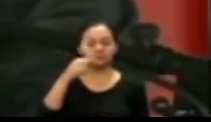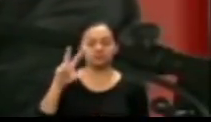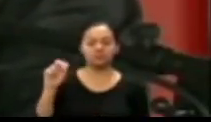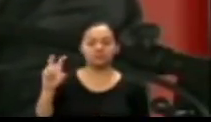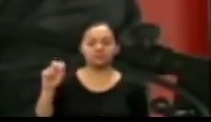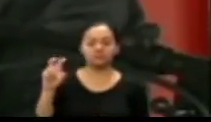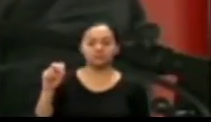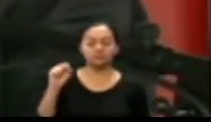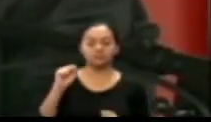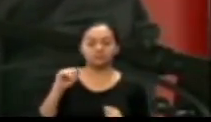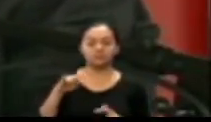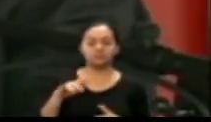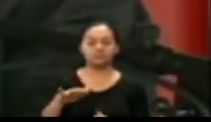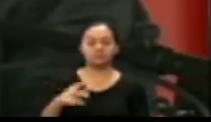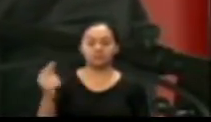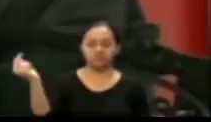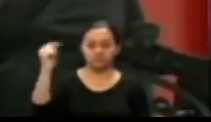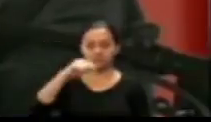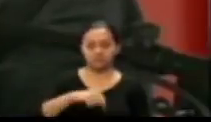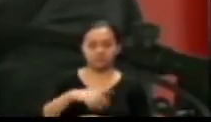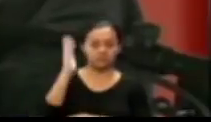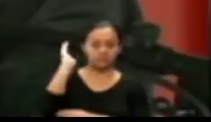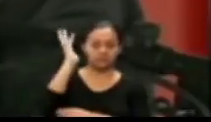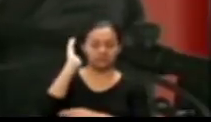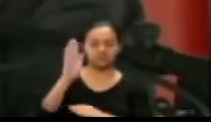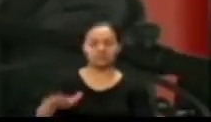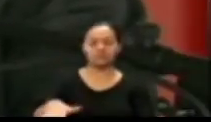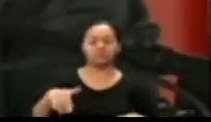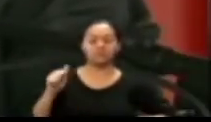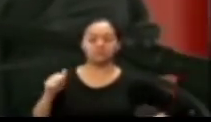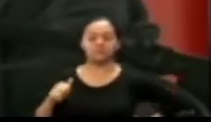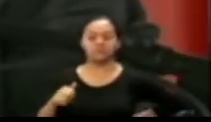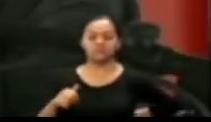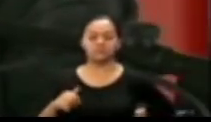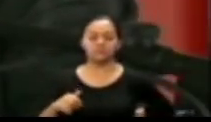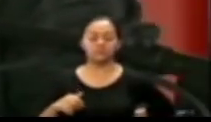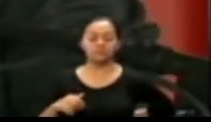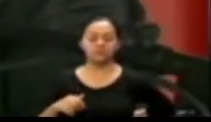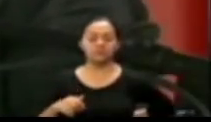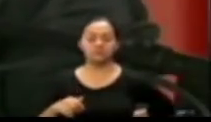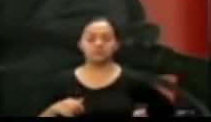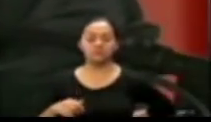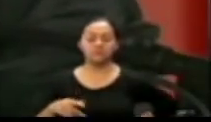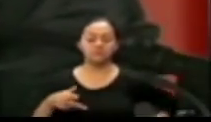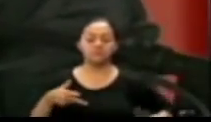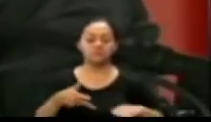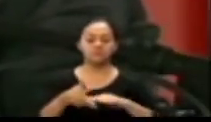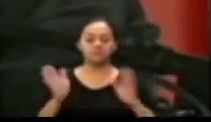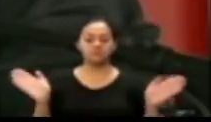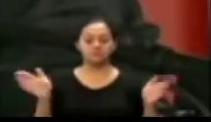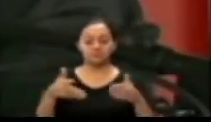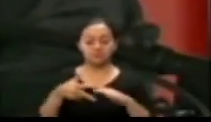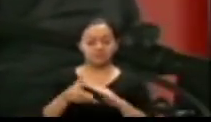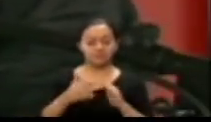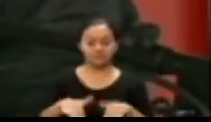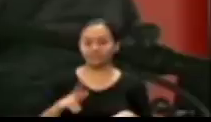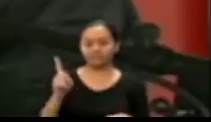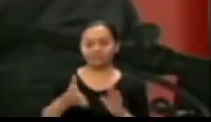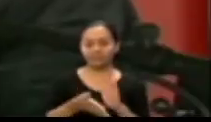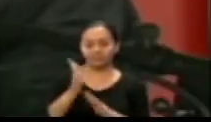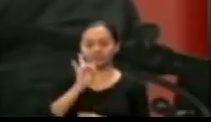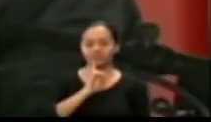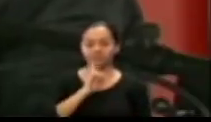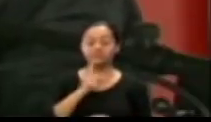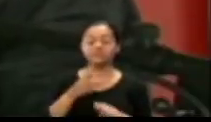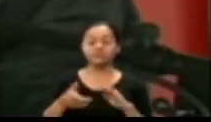día 30 de septiembre estará aquí en este escenario para clausurar esta ELAP 2015, la cita de